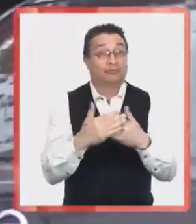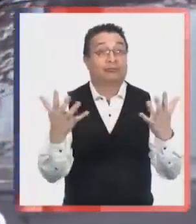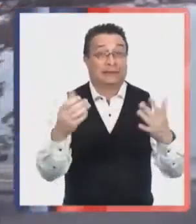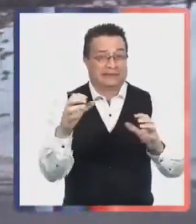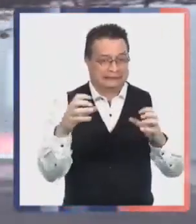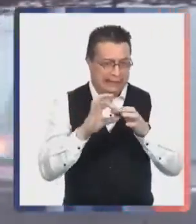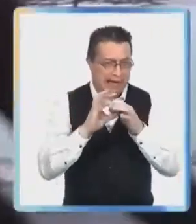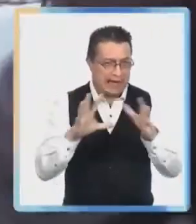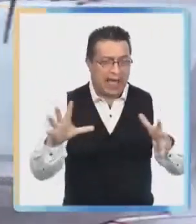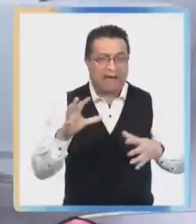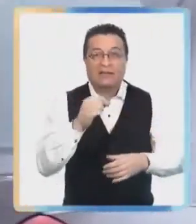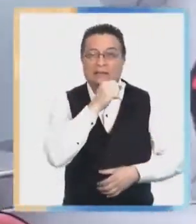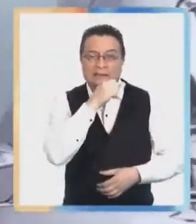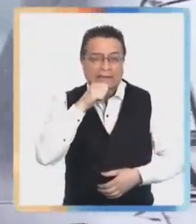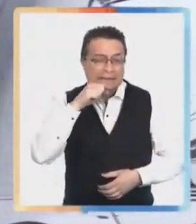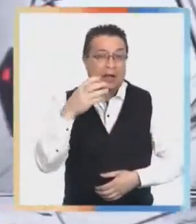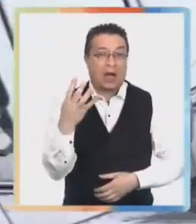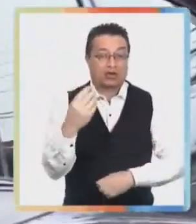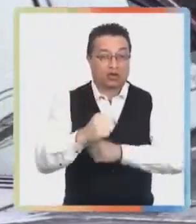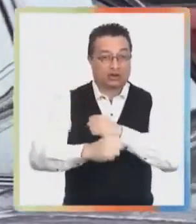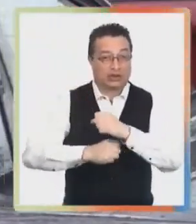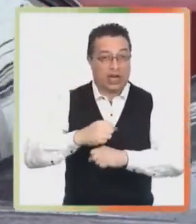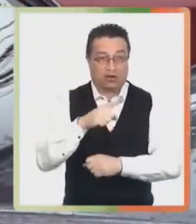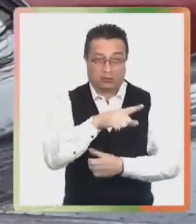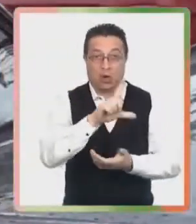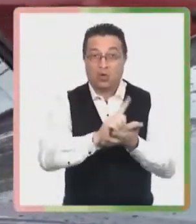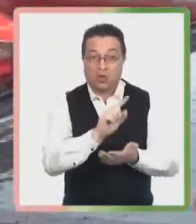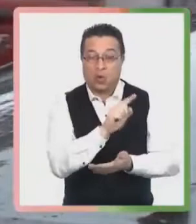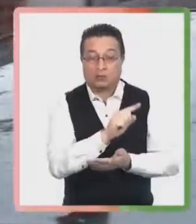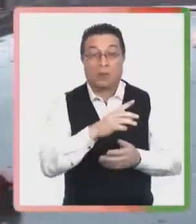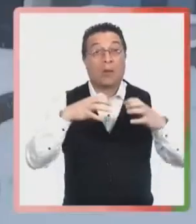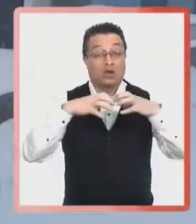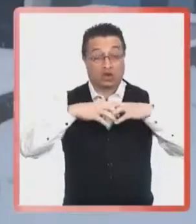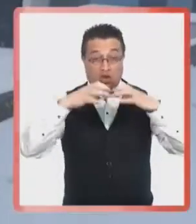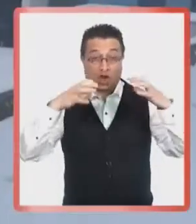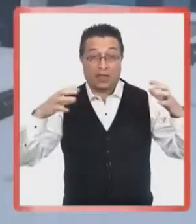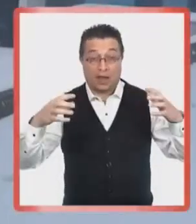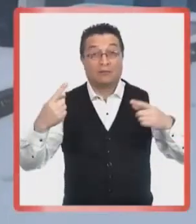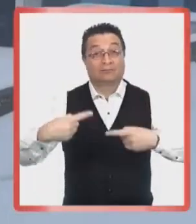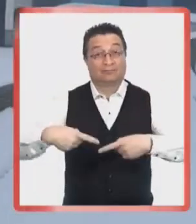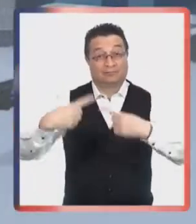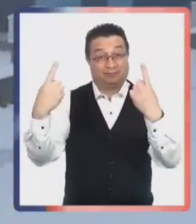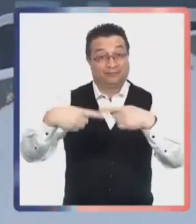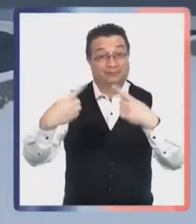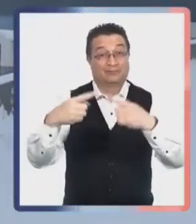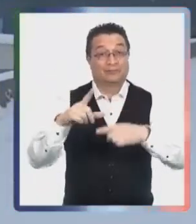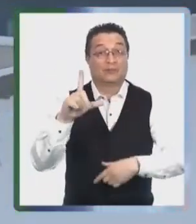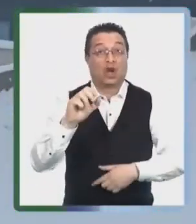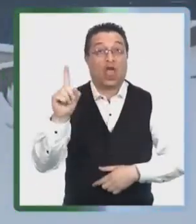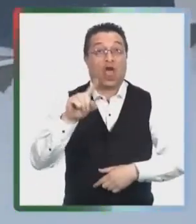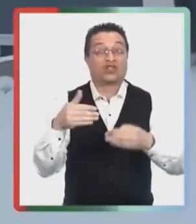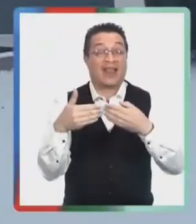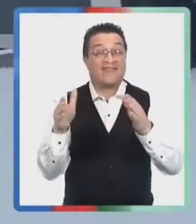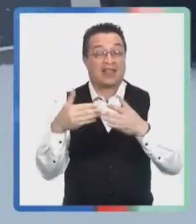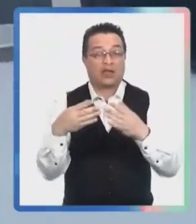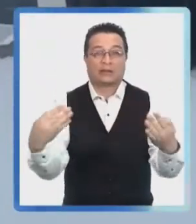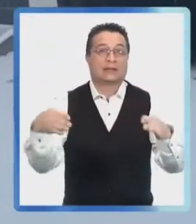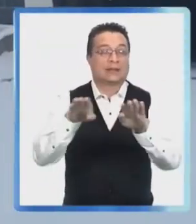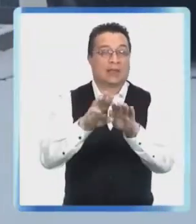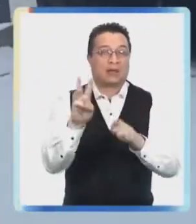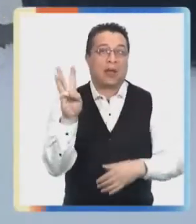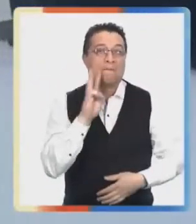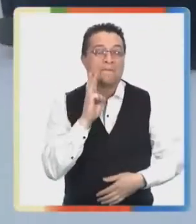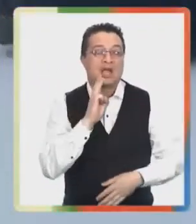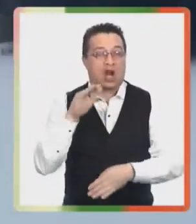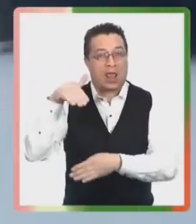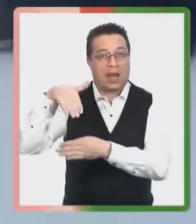invierno, en torno a la grave sequía que ya suma 14 años en la zona. En Cordillera, el paso fronterizo Los Libertadores fue cerrado